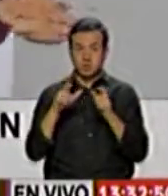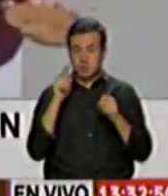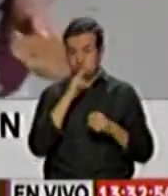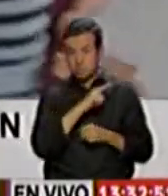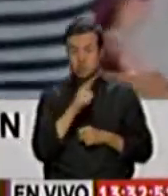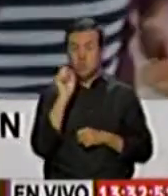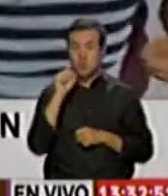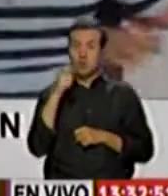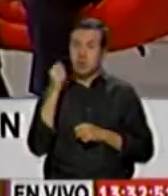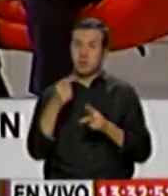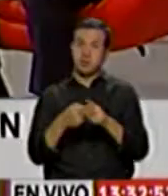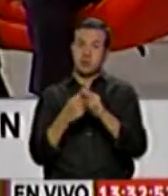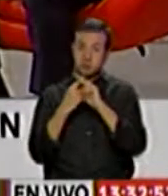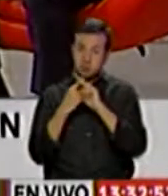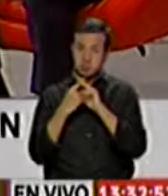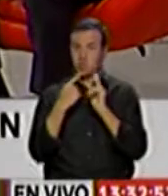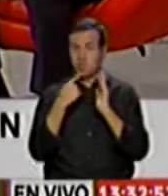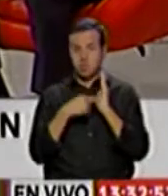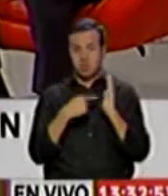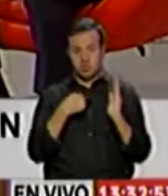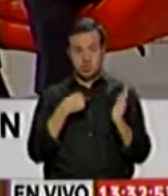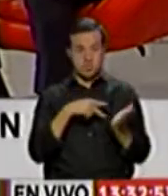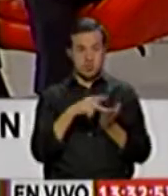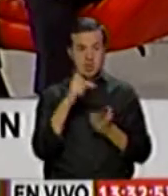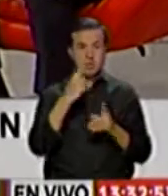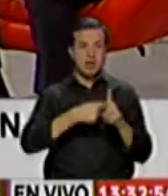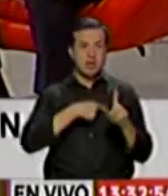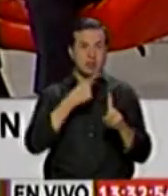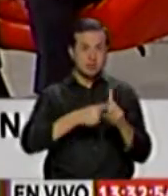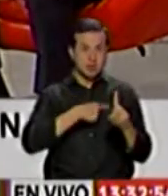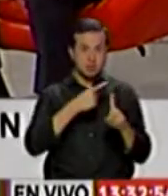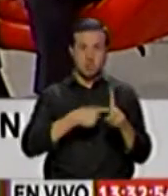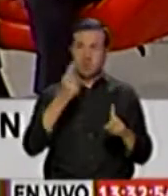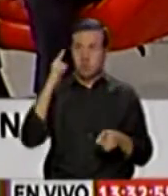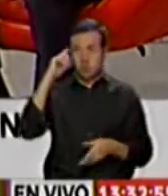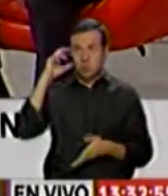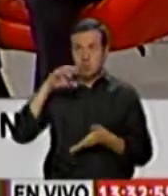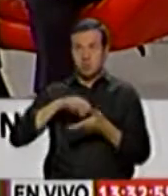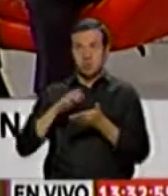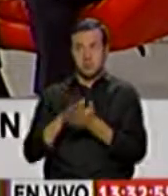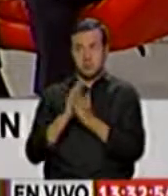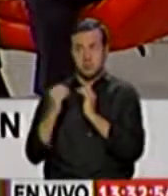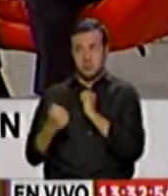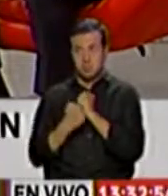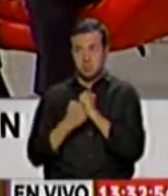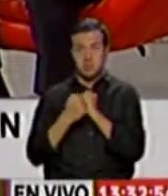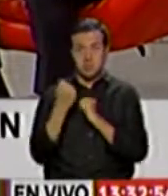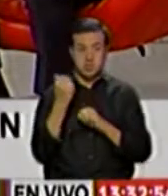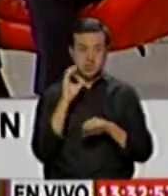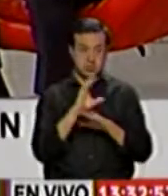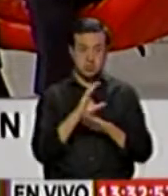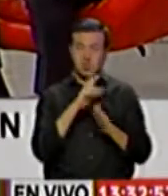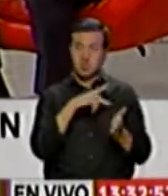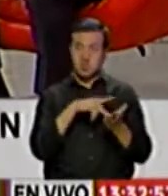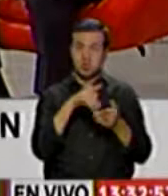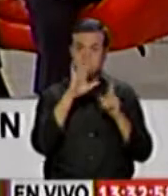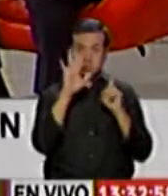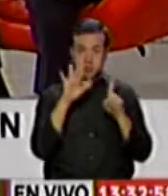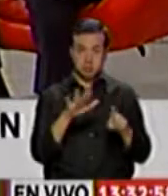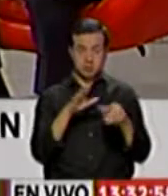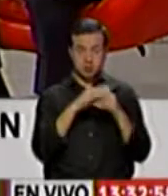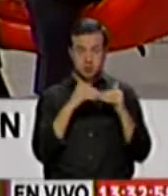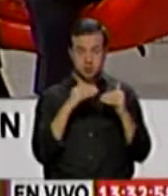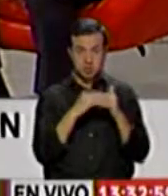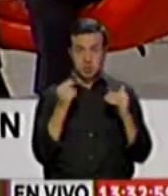hacer un préstamo hipotecario. Si yo tengo que pagar un arriendo y el Estado me puede subvencionar la entrada de mi casa con $6.000 con